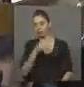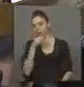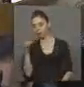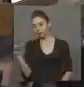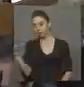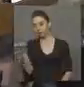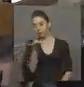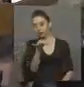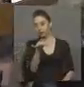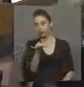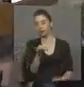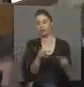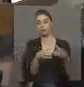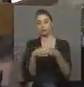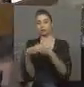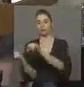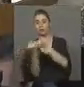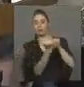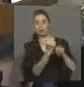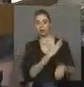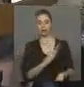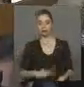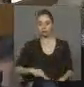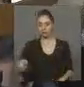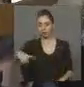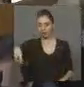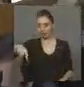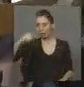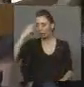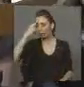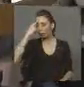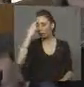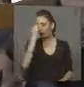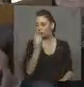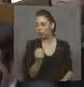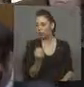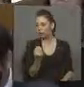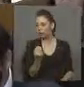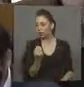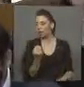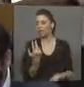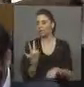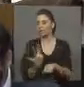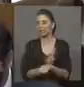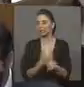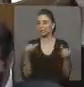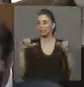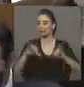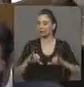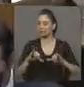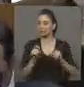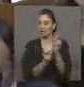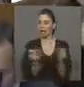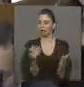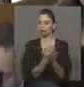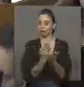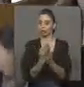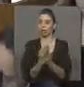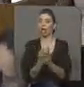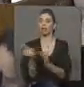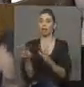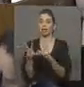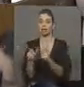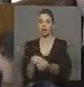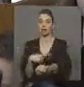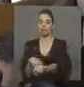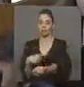presidente, a la oposición que piense bien el perjuicio que le está provocando a estos estudiantes y a estas familias.